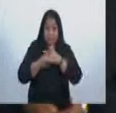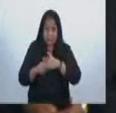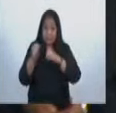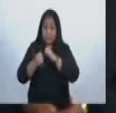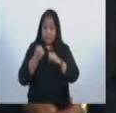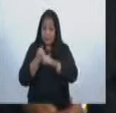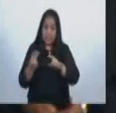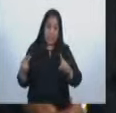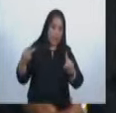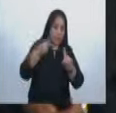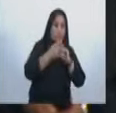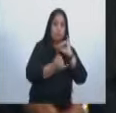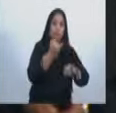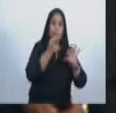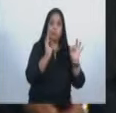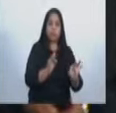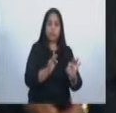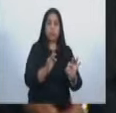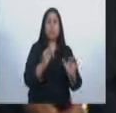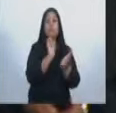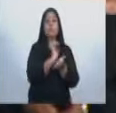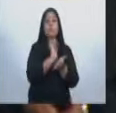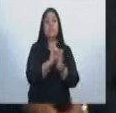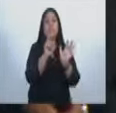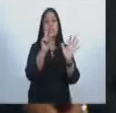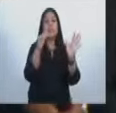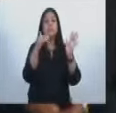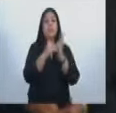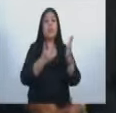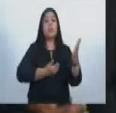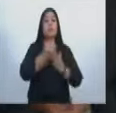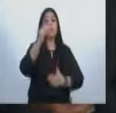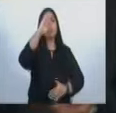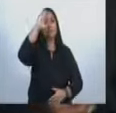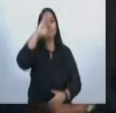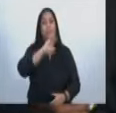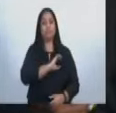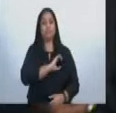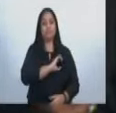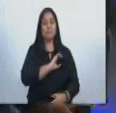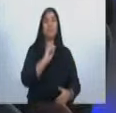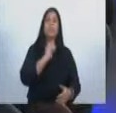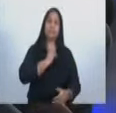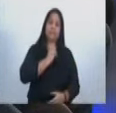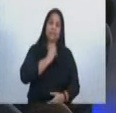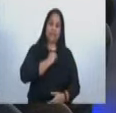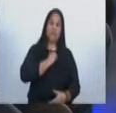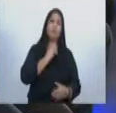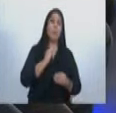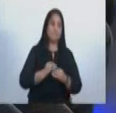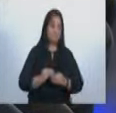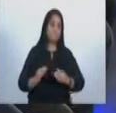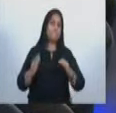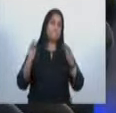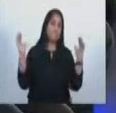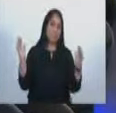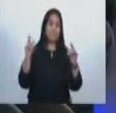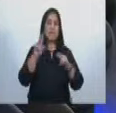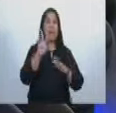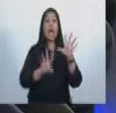el año esperamos tener 6000 nuevos policías y queremos ampliar el número de policías